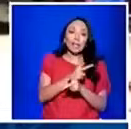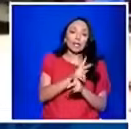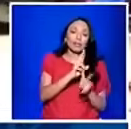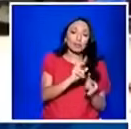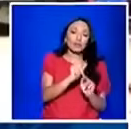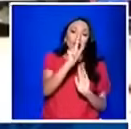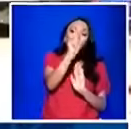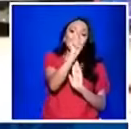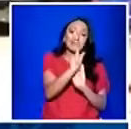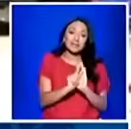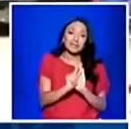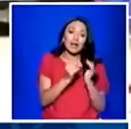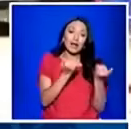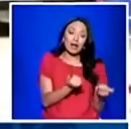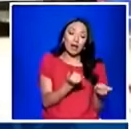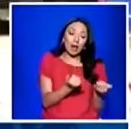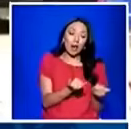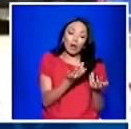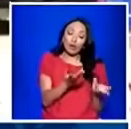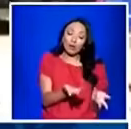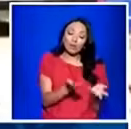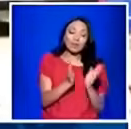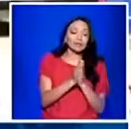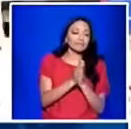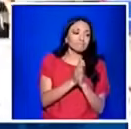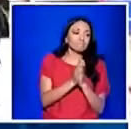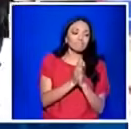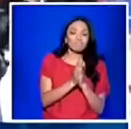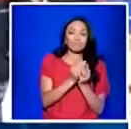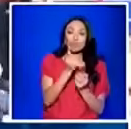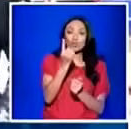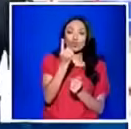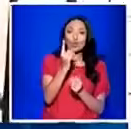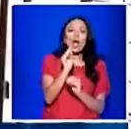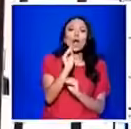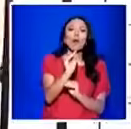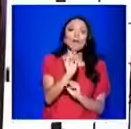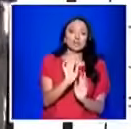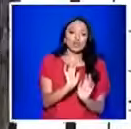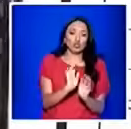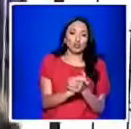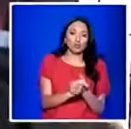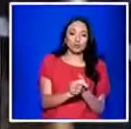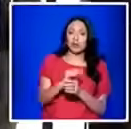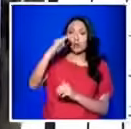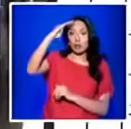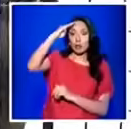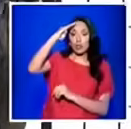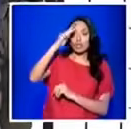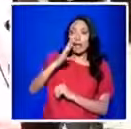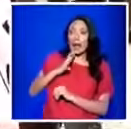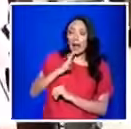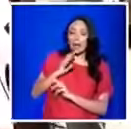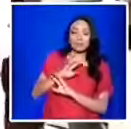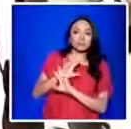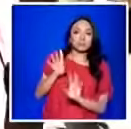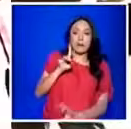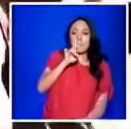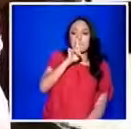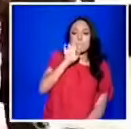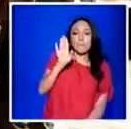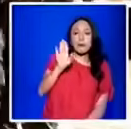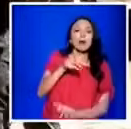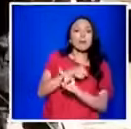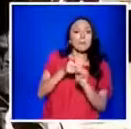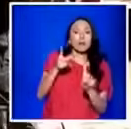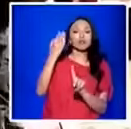lo minimiza. En este caso, pues sirvió como una advertencia. La policía evitó dar declaraciones, pero se conoció